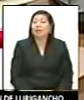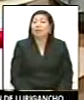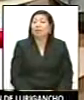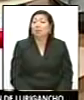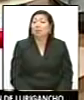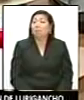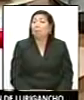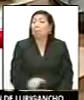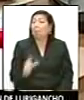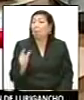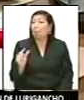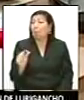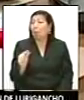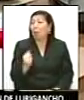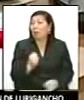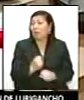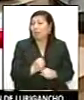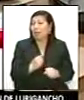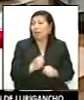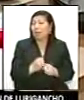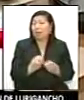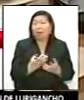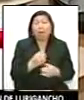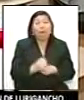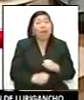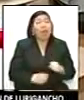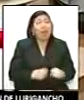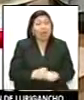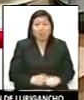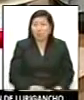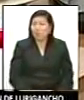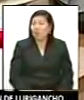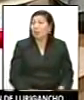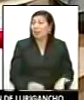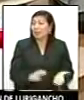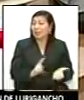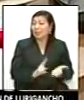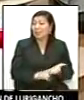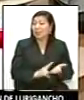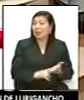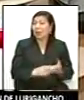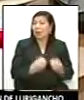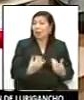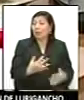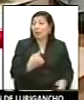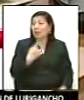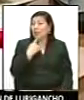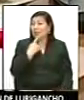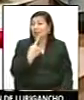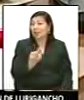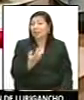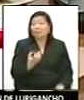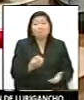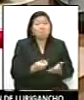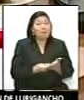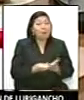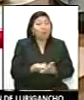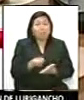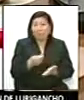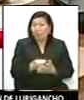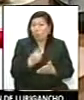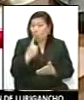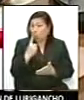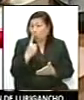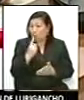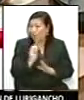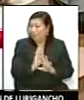con miserias después de haber laborado tanto tiempo en salud. Como bien se ha dicho, estos montos no se van a pagar en una